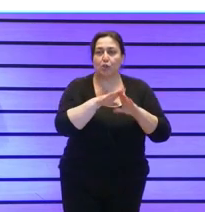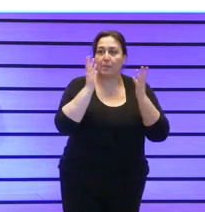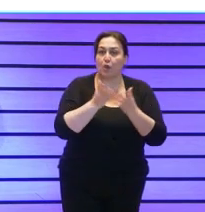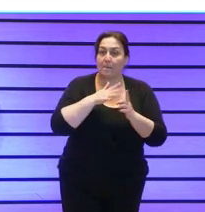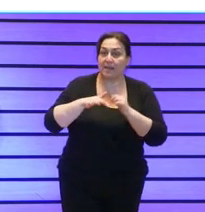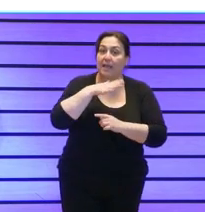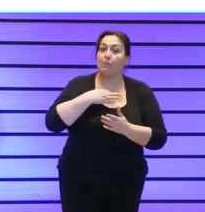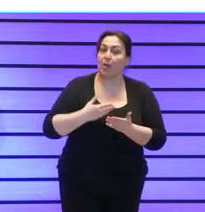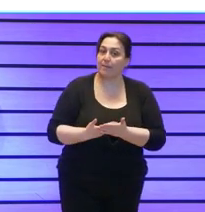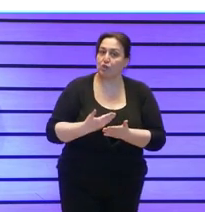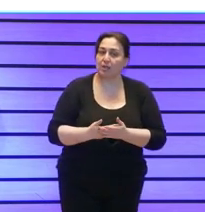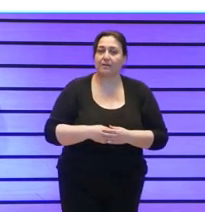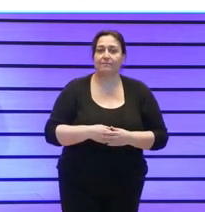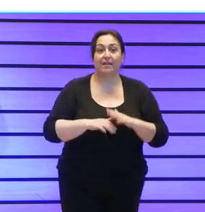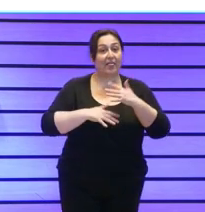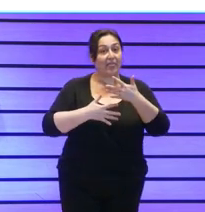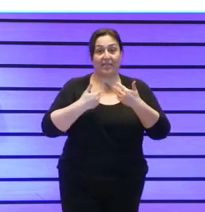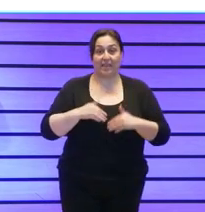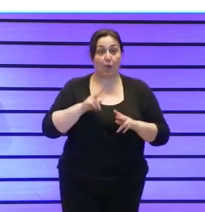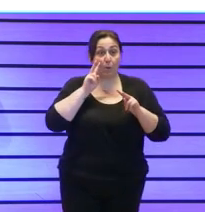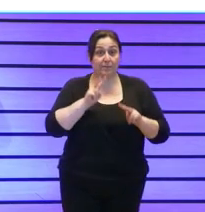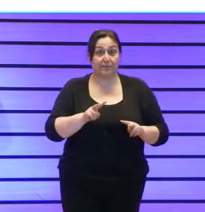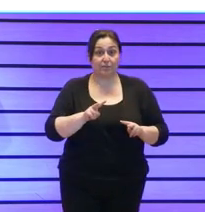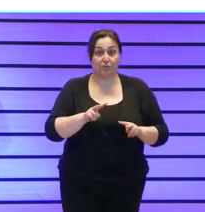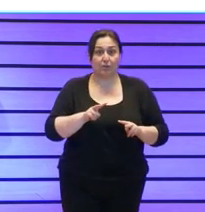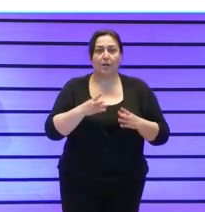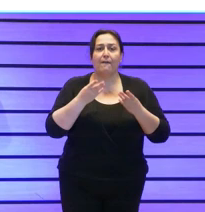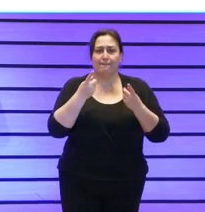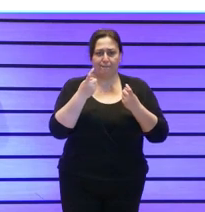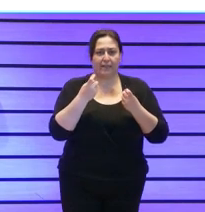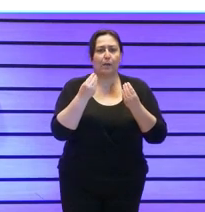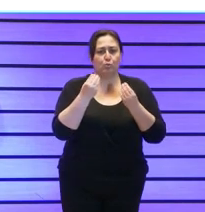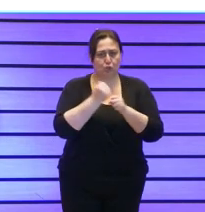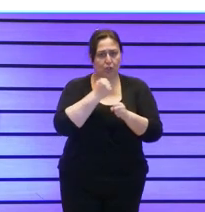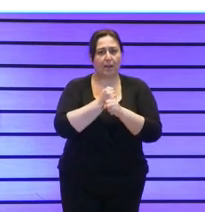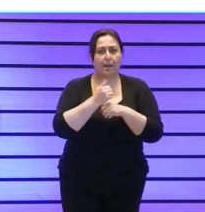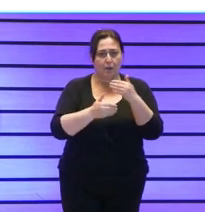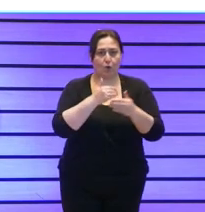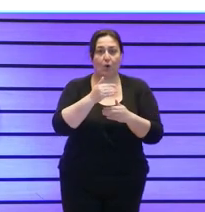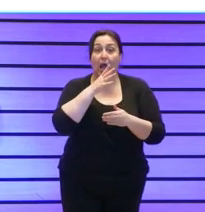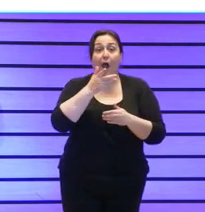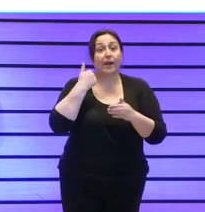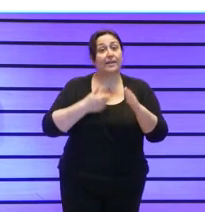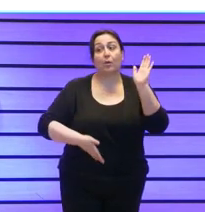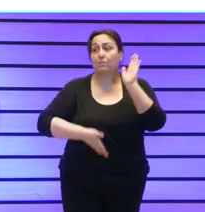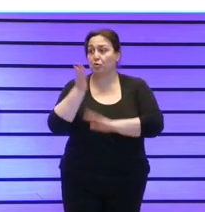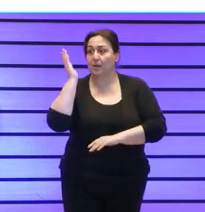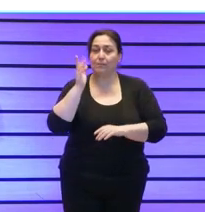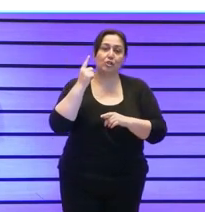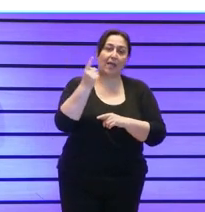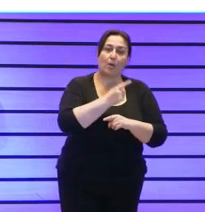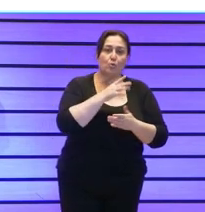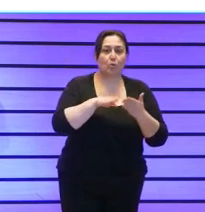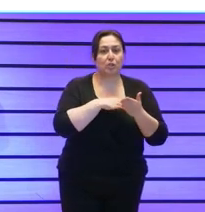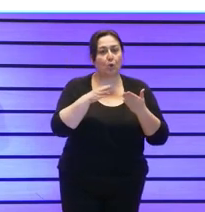puedan demostrarlo Bueno pues como veis tenemos mucho por hacer ahora cuando nos vayamos cada una de nuestras entidades a nuestra